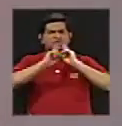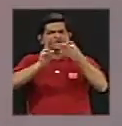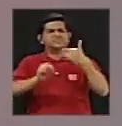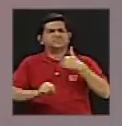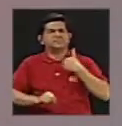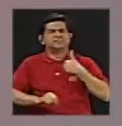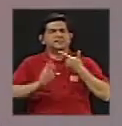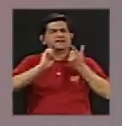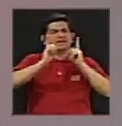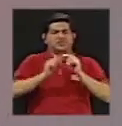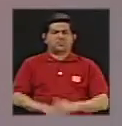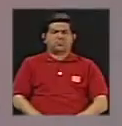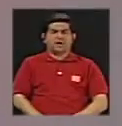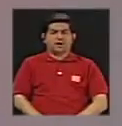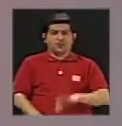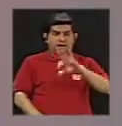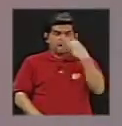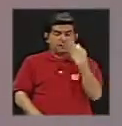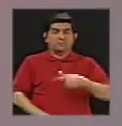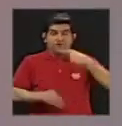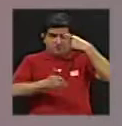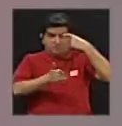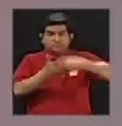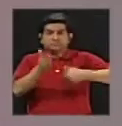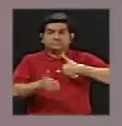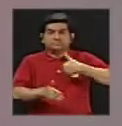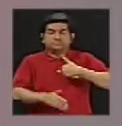obtuvieron que fueron tan contundentes?